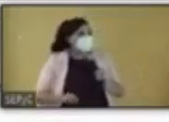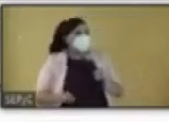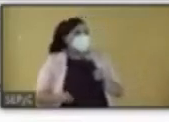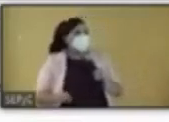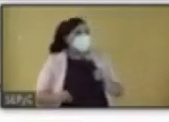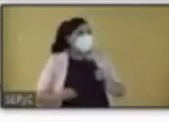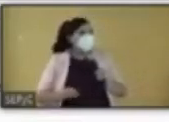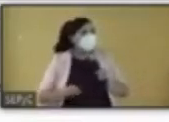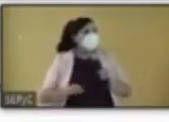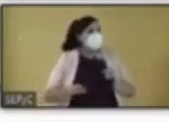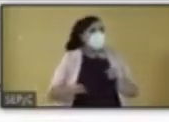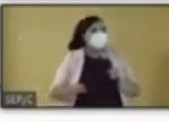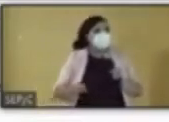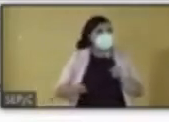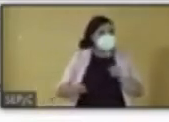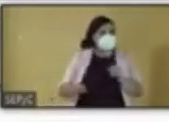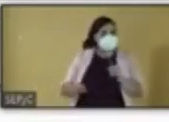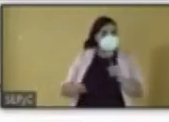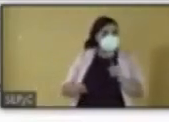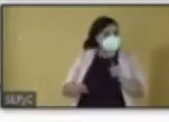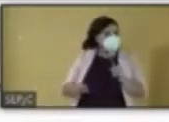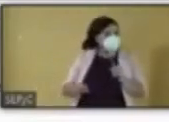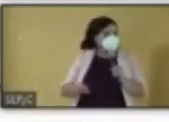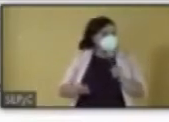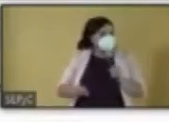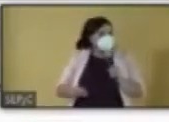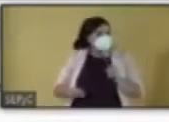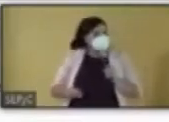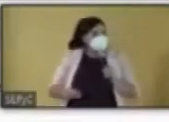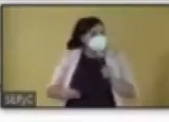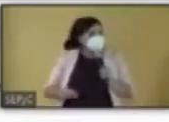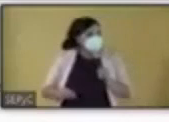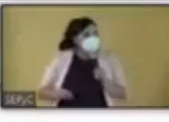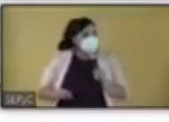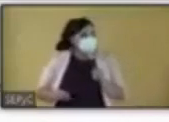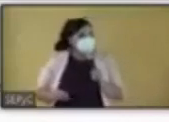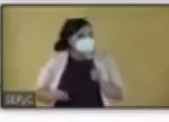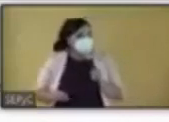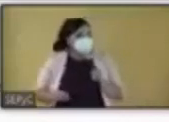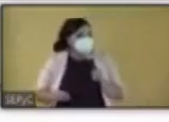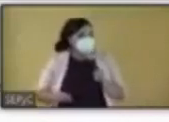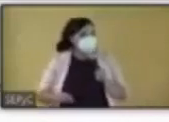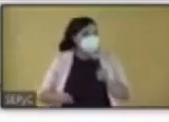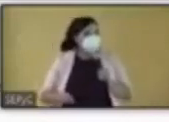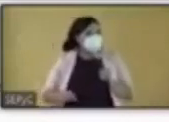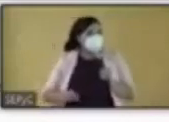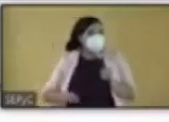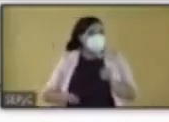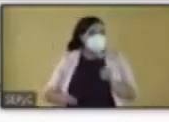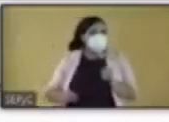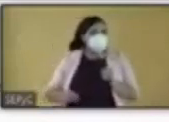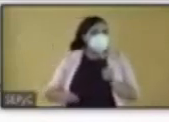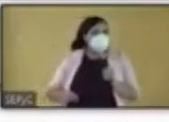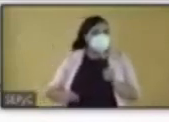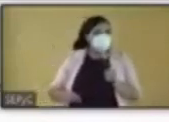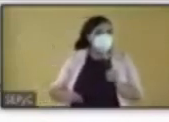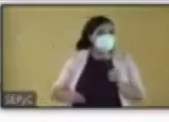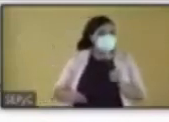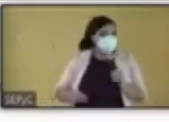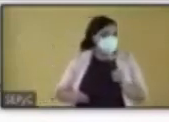En esta parte, una vez que identificamos los datos generales de la pareja, debemos señalar si éste tiene alguna actividad